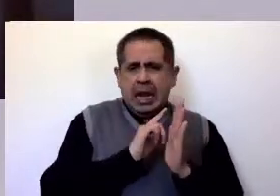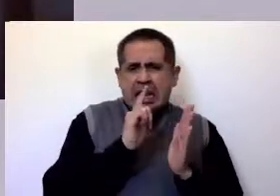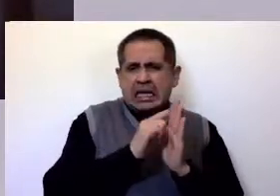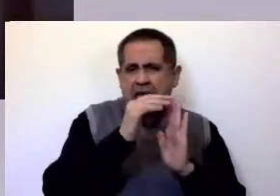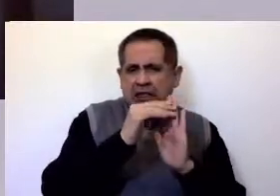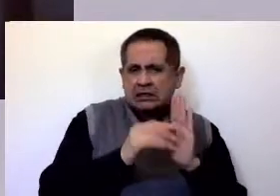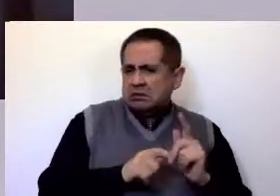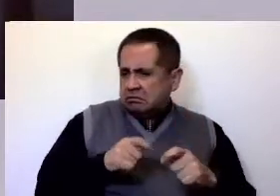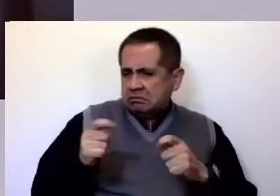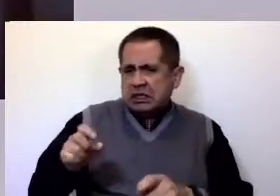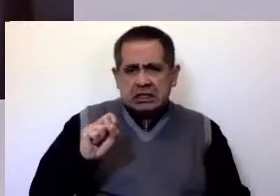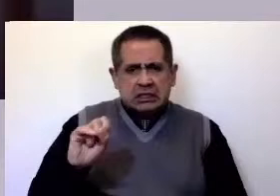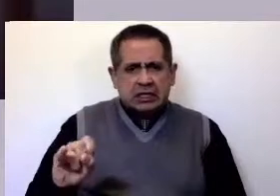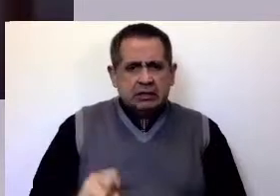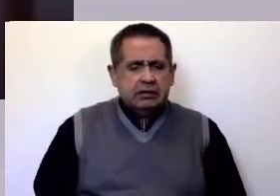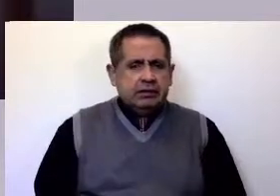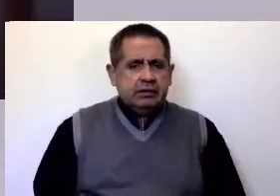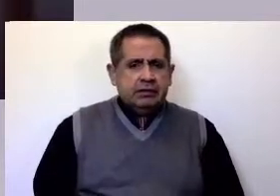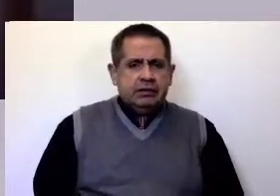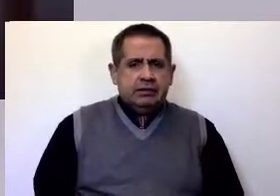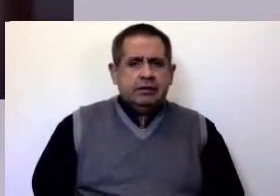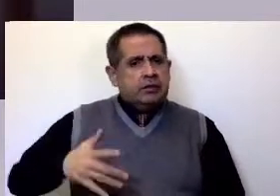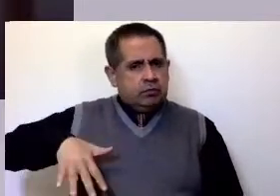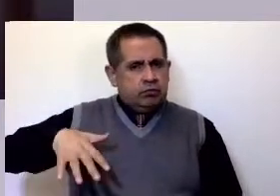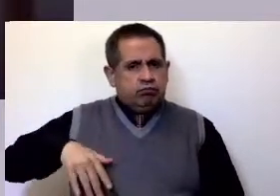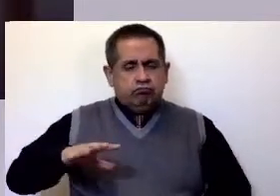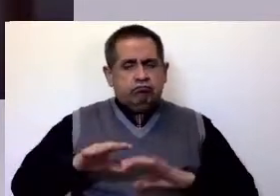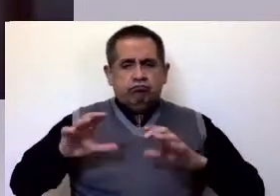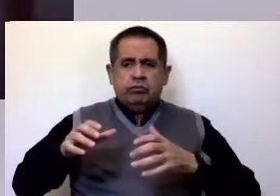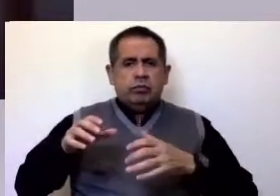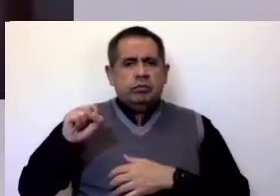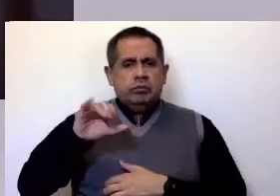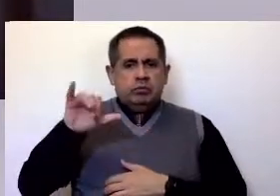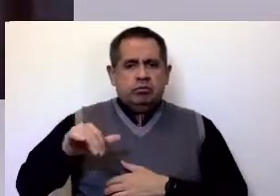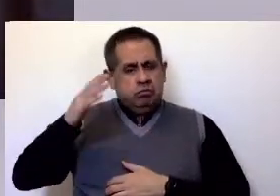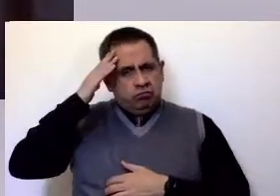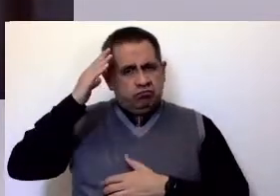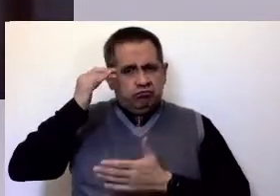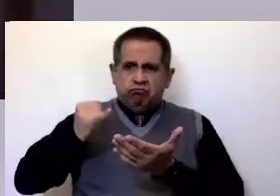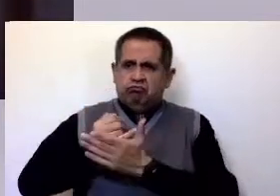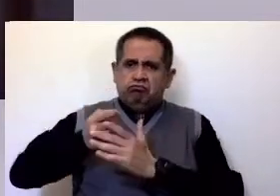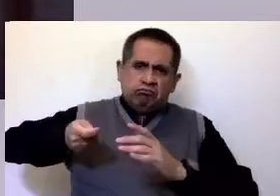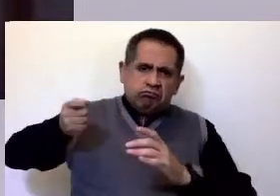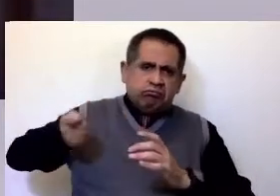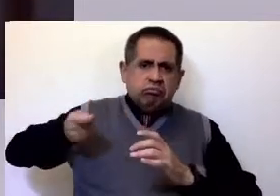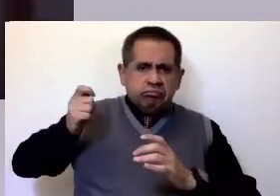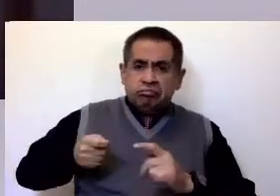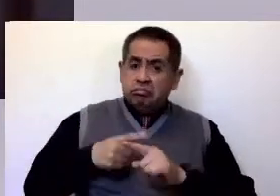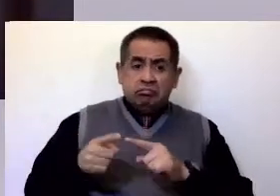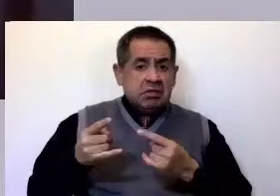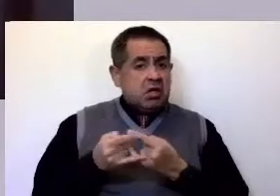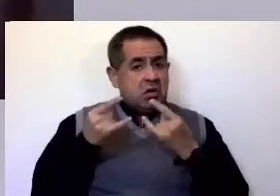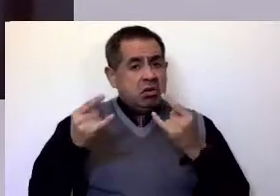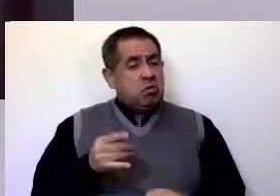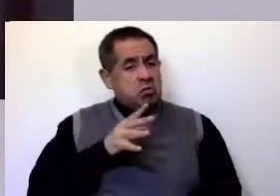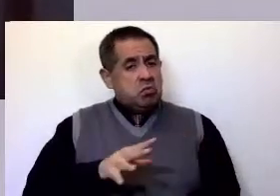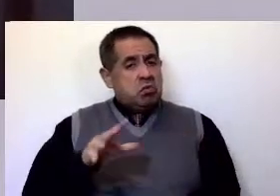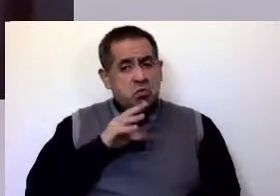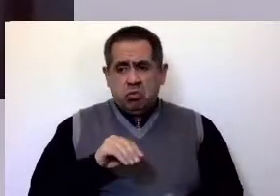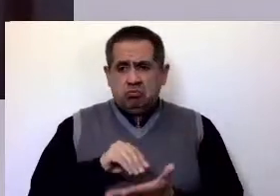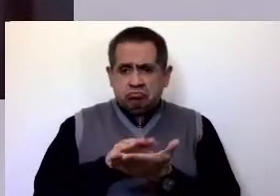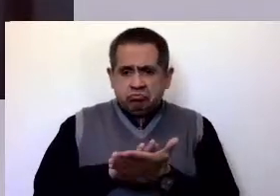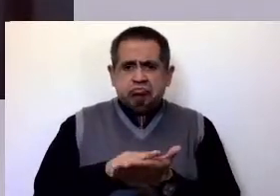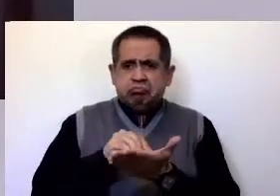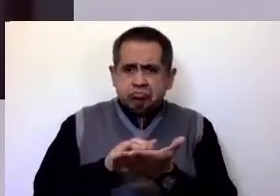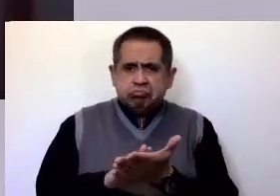pues bien como ya mencionaba nuestro máximo tribunal ha dictado precedentes importantes en un camino en el que tiende